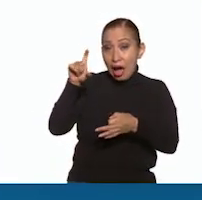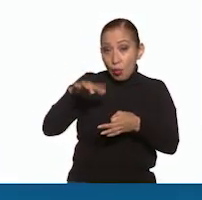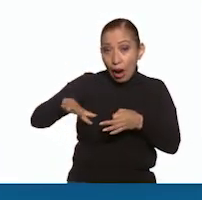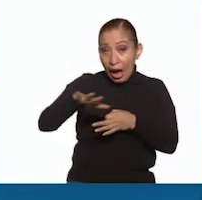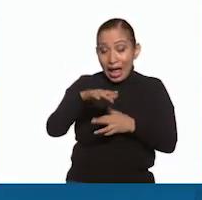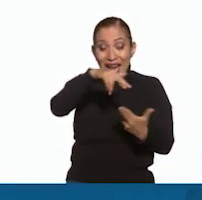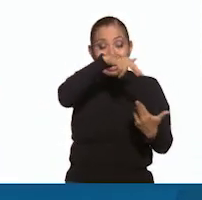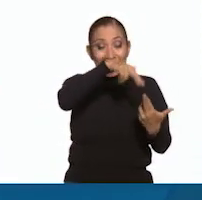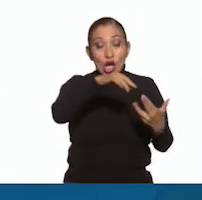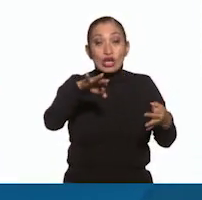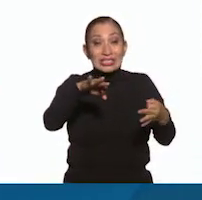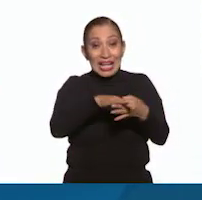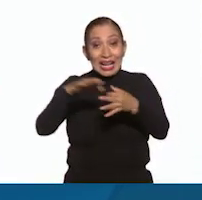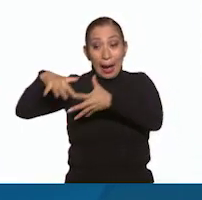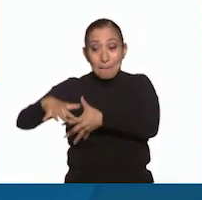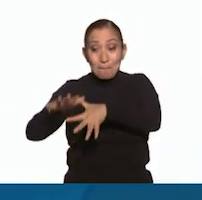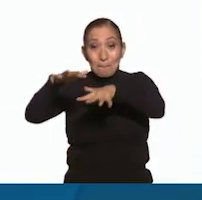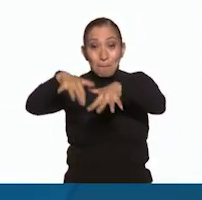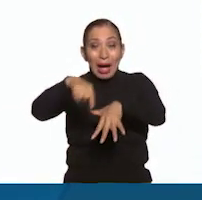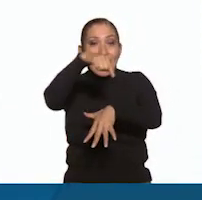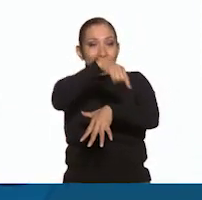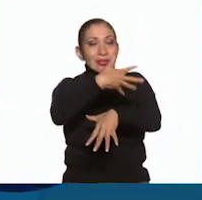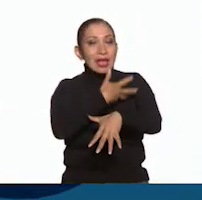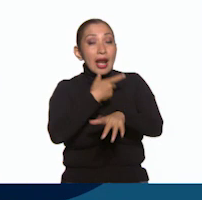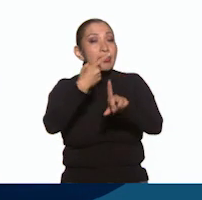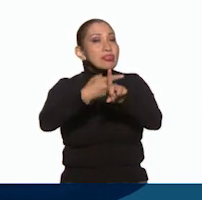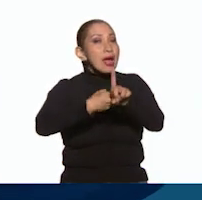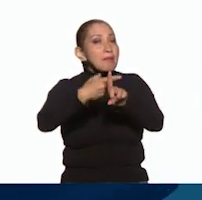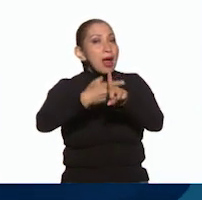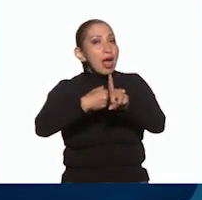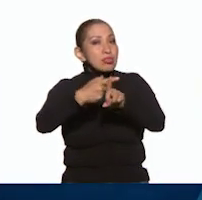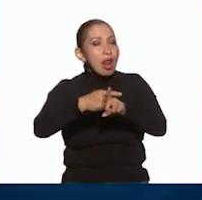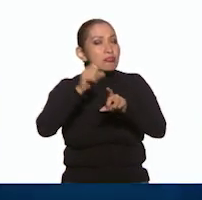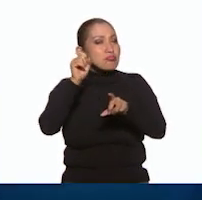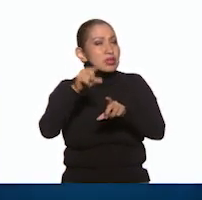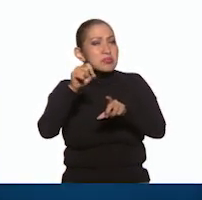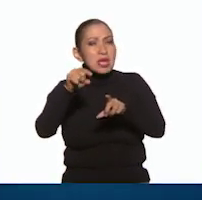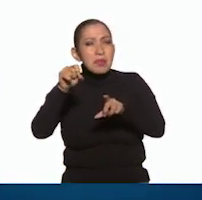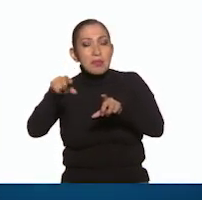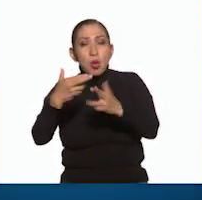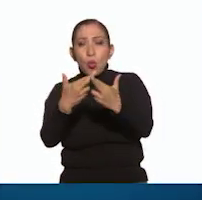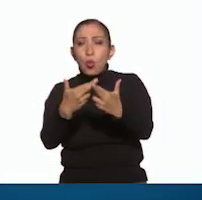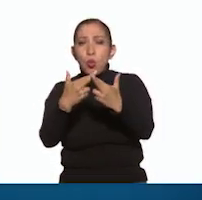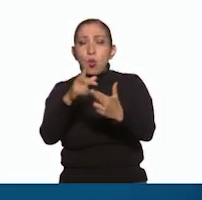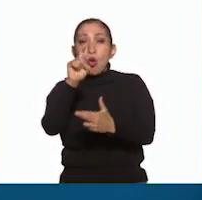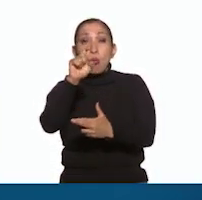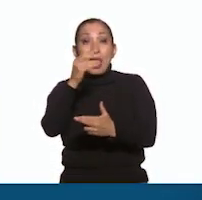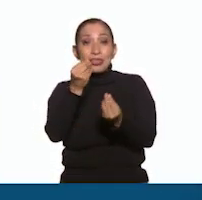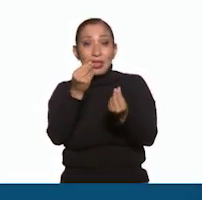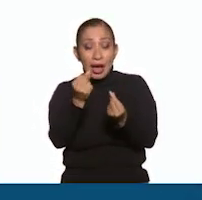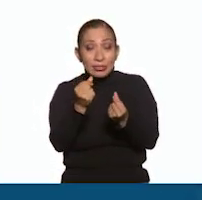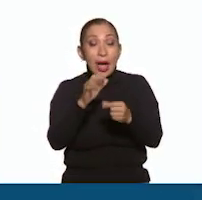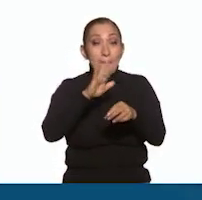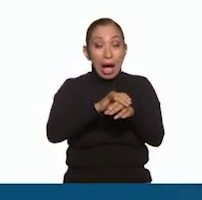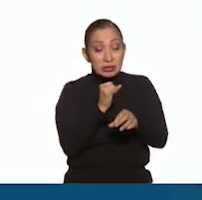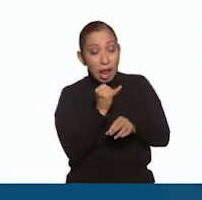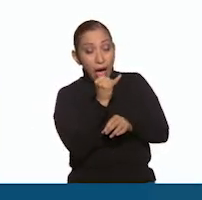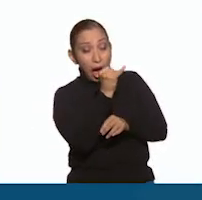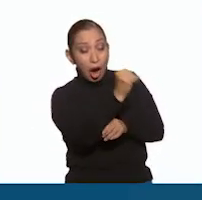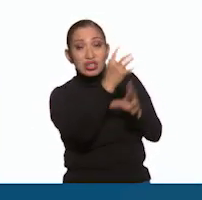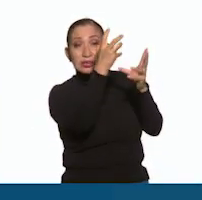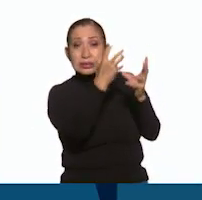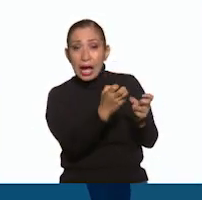Las regiones cercanas a los océanos tienen temperaturas constantes y abundante humedad. Las más alejadas